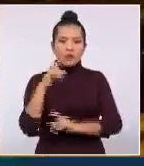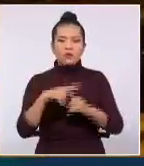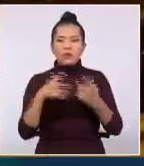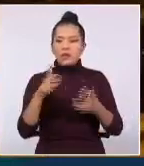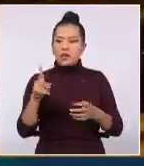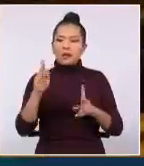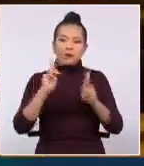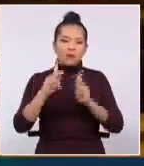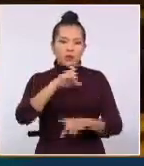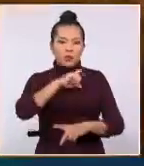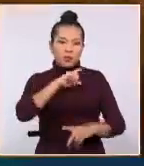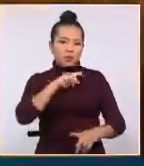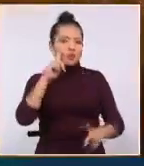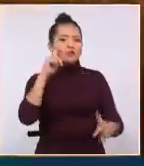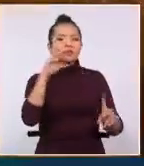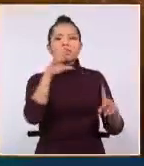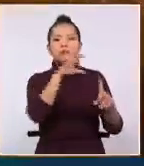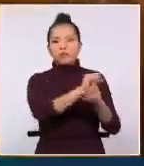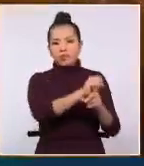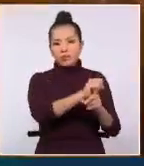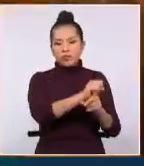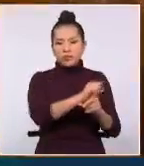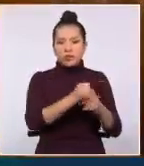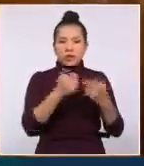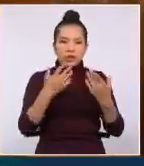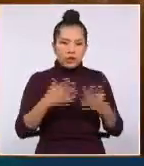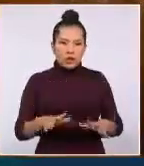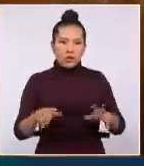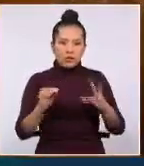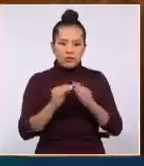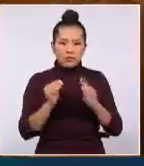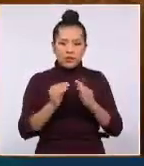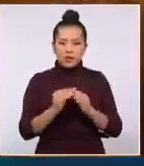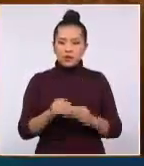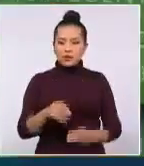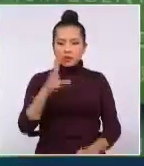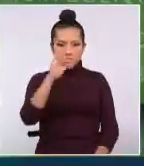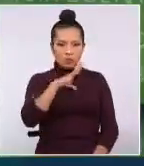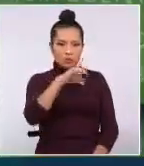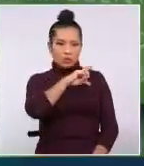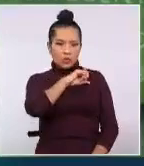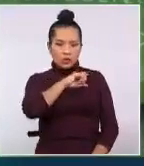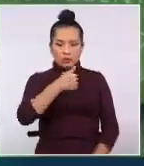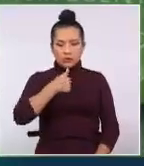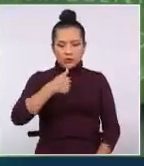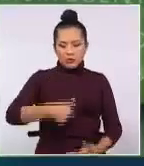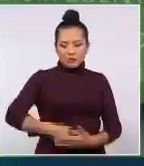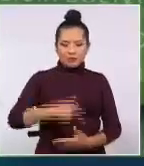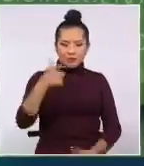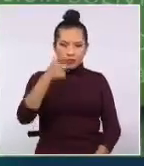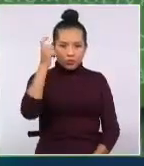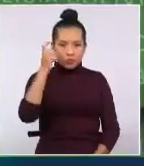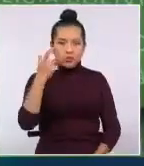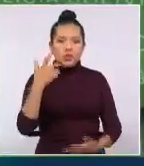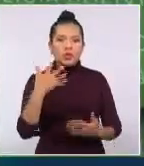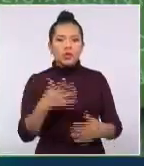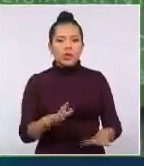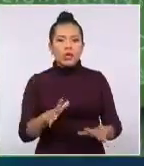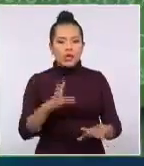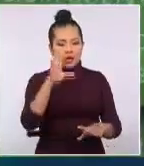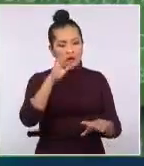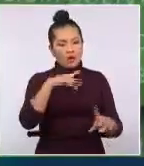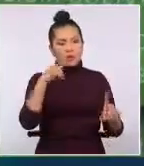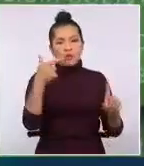fuego, donde el policía hace también uso de su arma de fuego en defensa propia y logra herir al